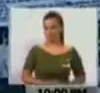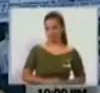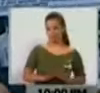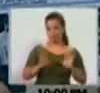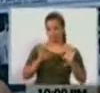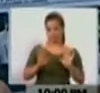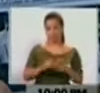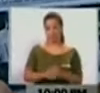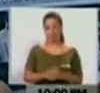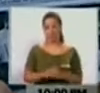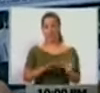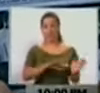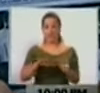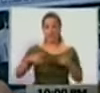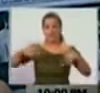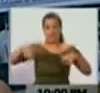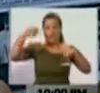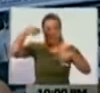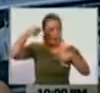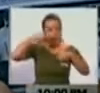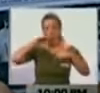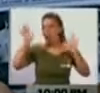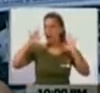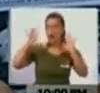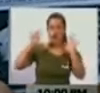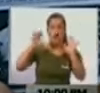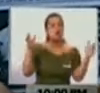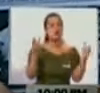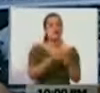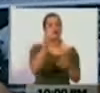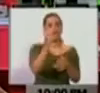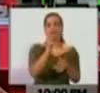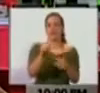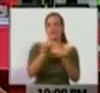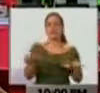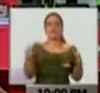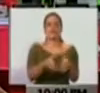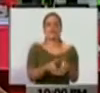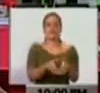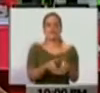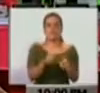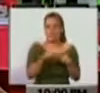Video escándalo obligó a diputados a declararse en sesión permanente. Sería la única manera que trabajaran.